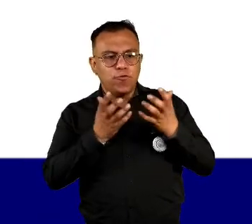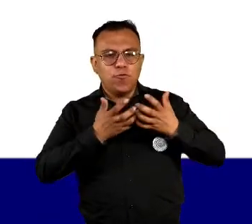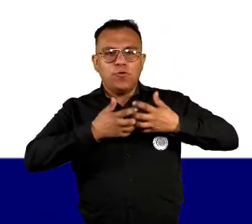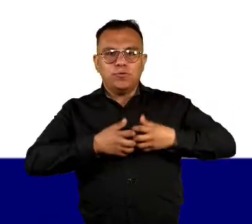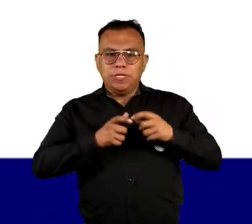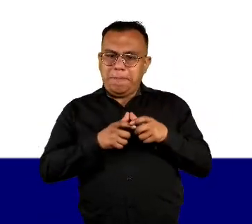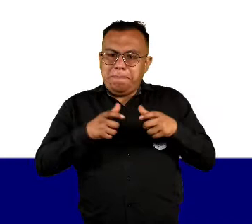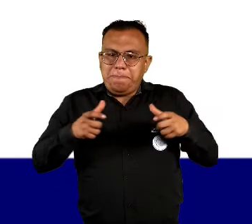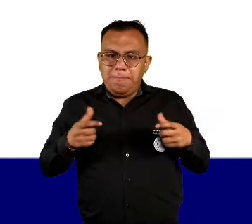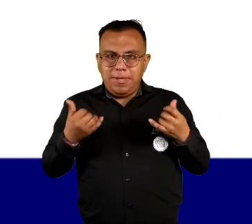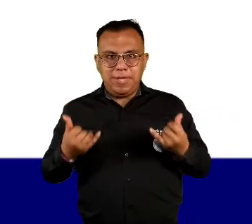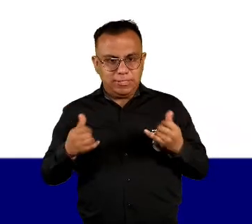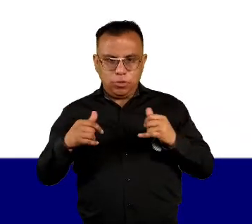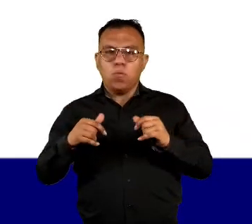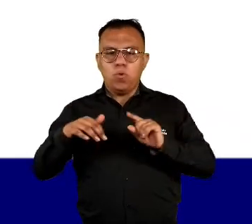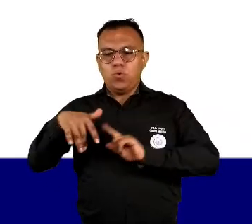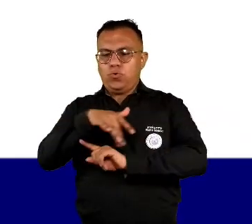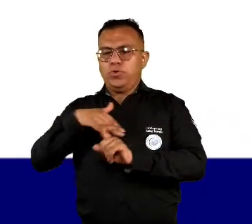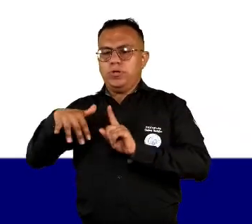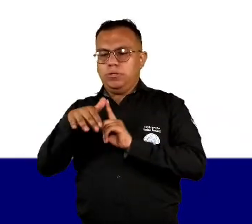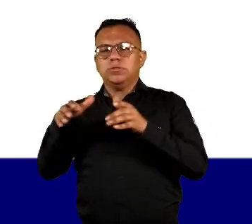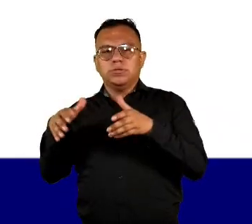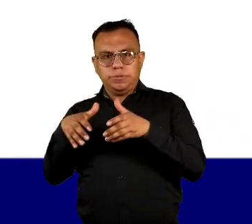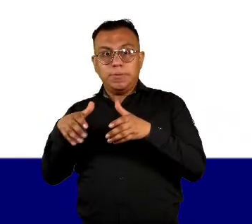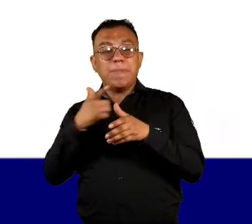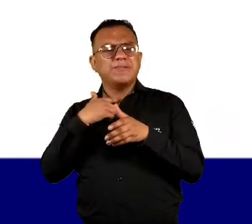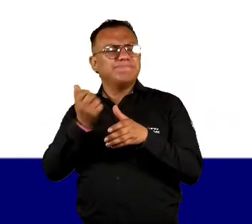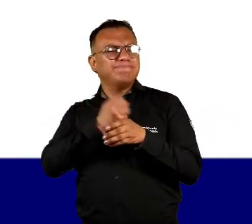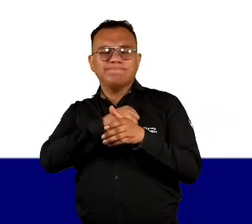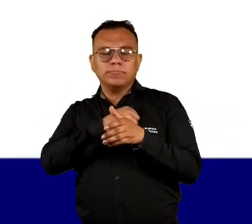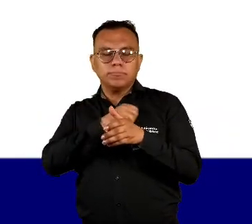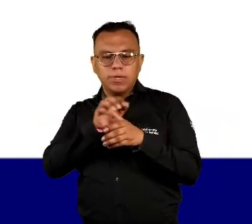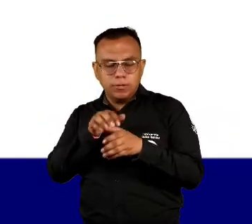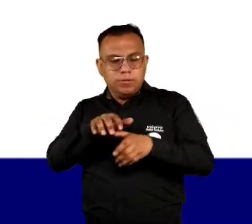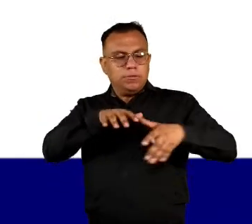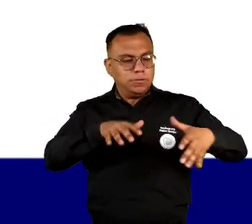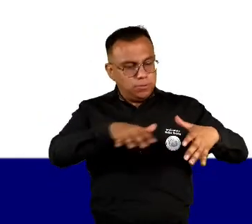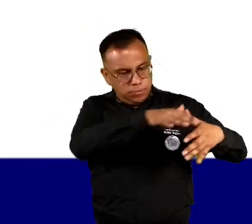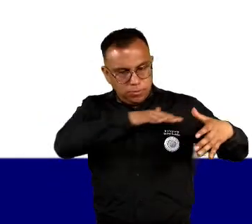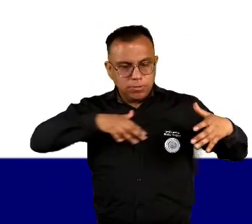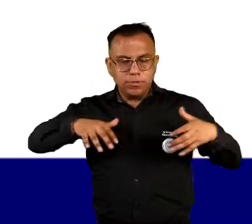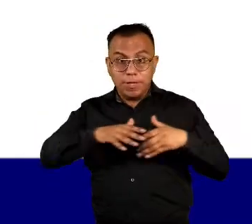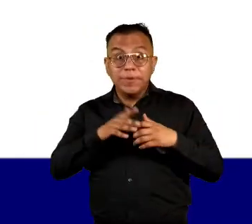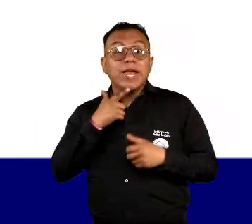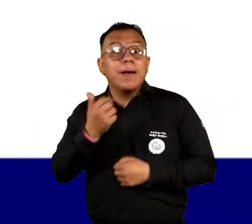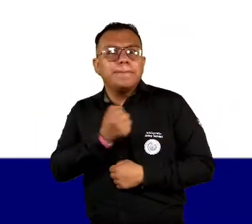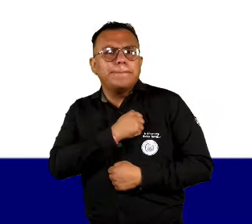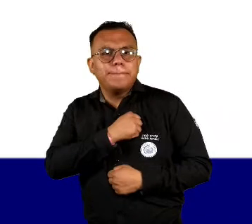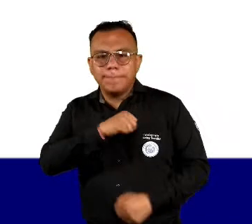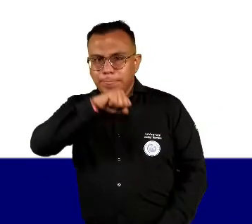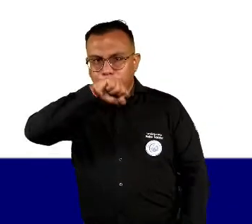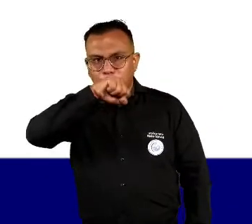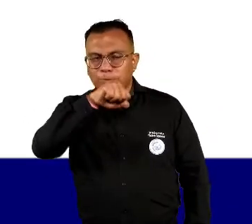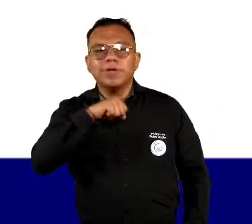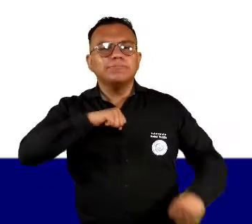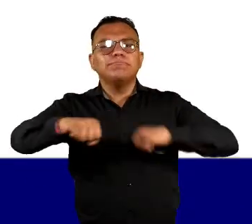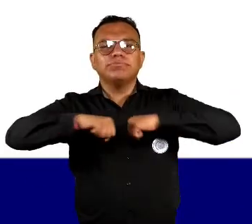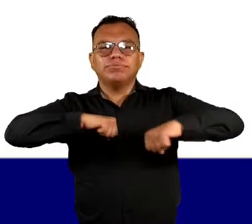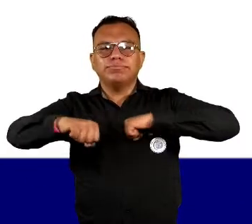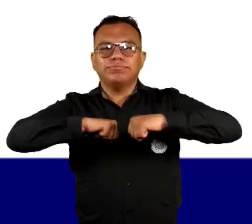más allá de la órbita de las cosas que nos apasionan la cosa de la pasión es el motor constante Sin lugar a